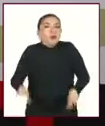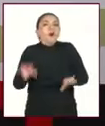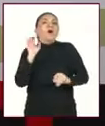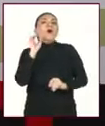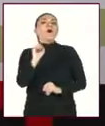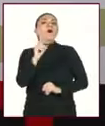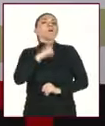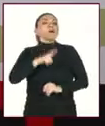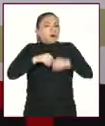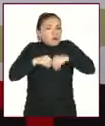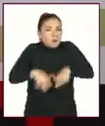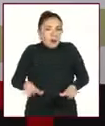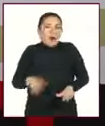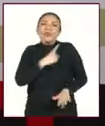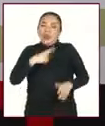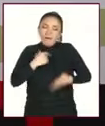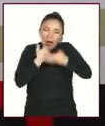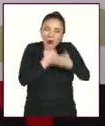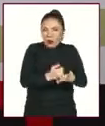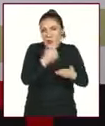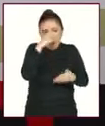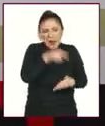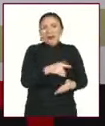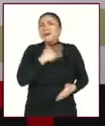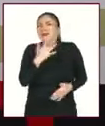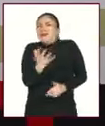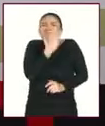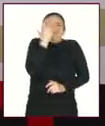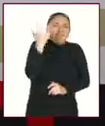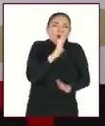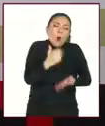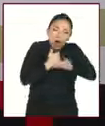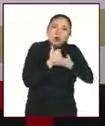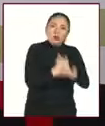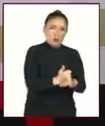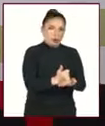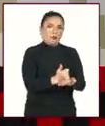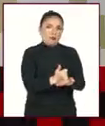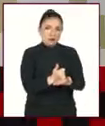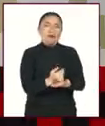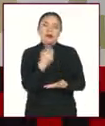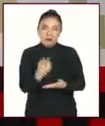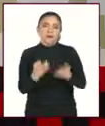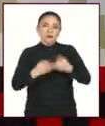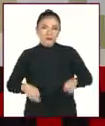esa persona que está teniendo ese evento en ese momento. Exactamente.